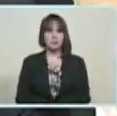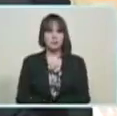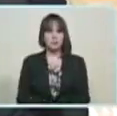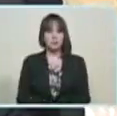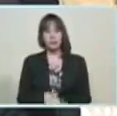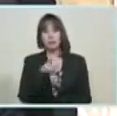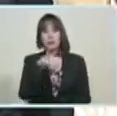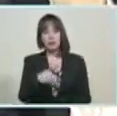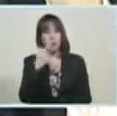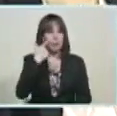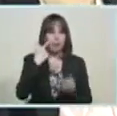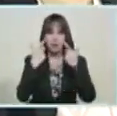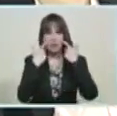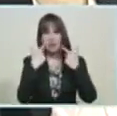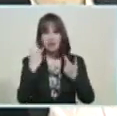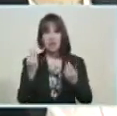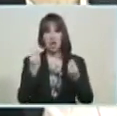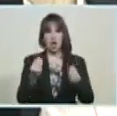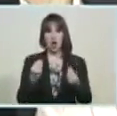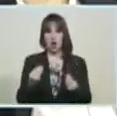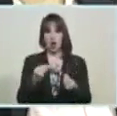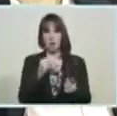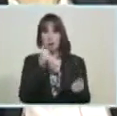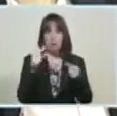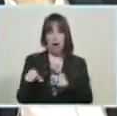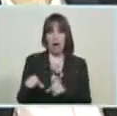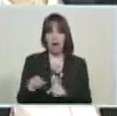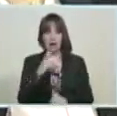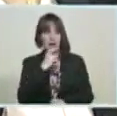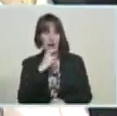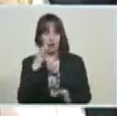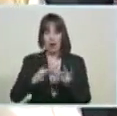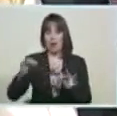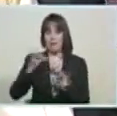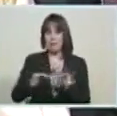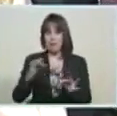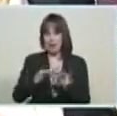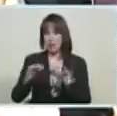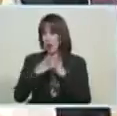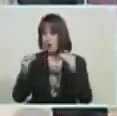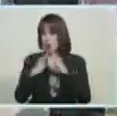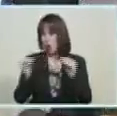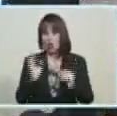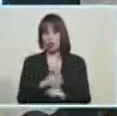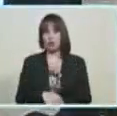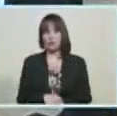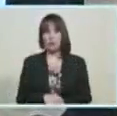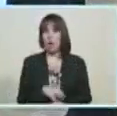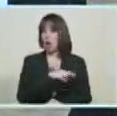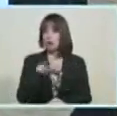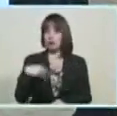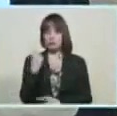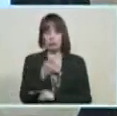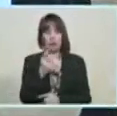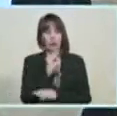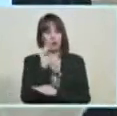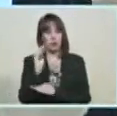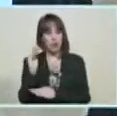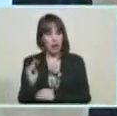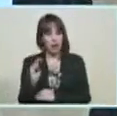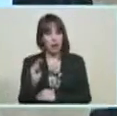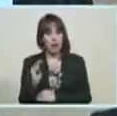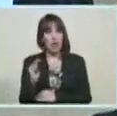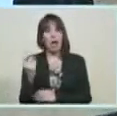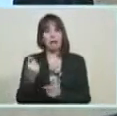Y también están pendientes para ver cómo dañan el oro, el petro, etcétera. Nosotros tenemos que cuidar, así que tenemos un